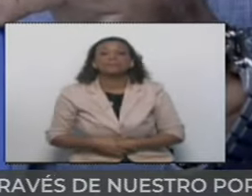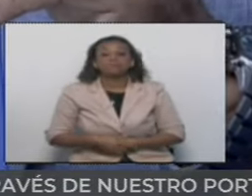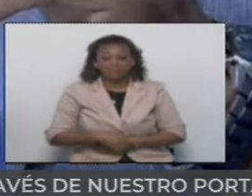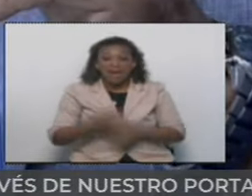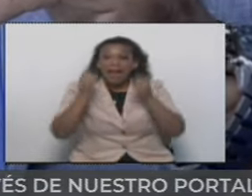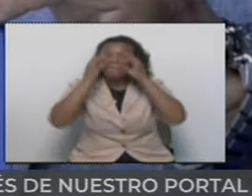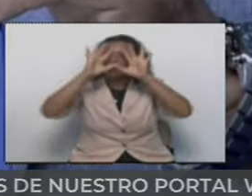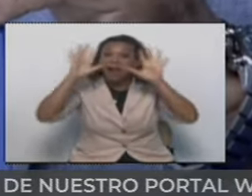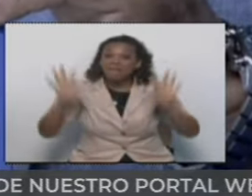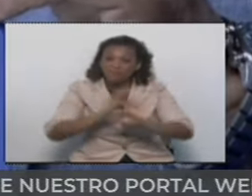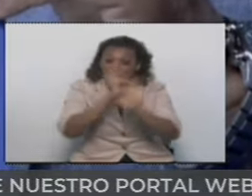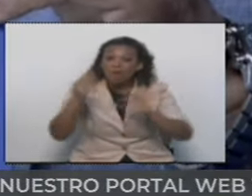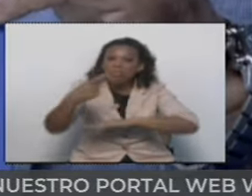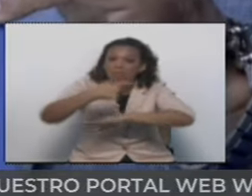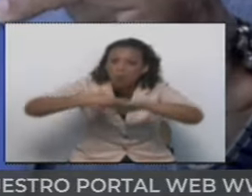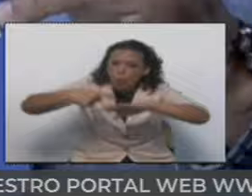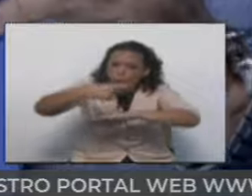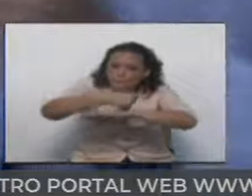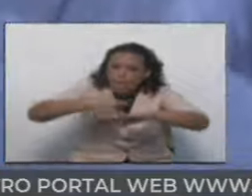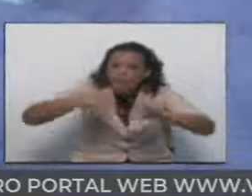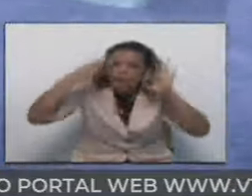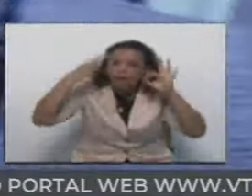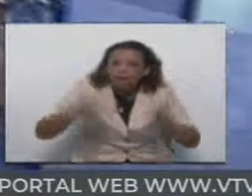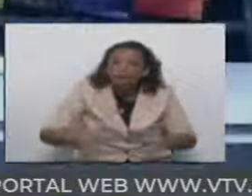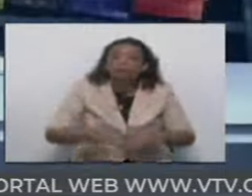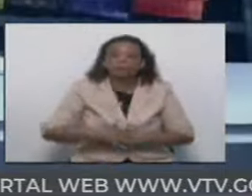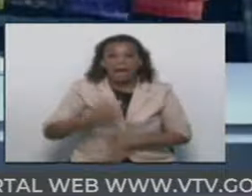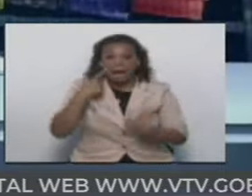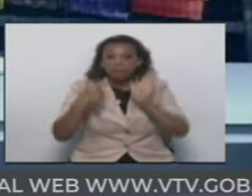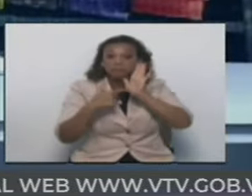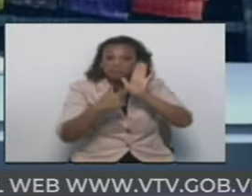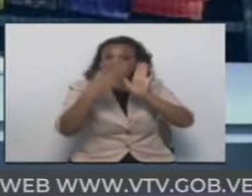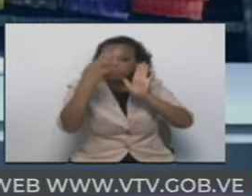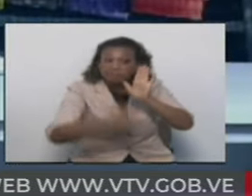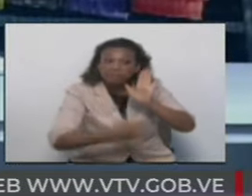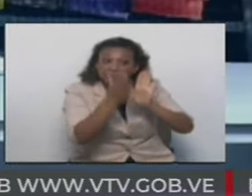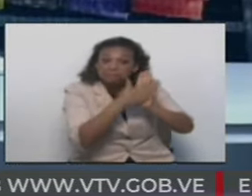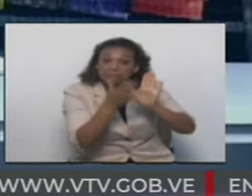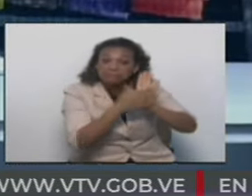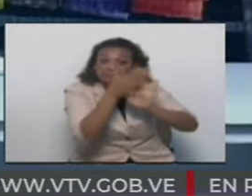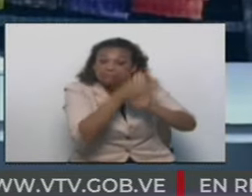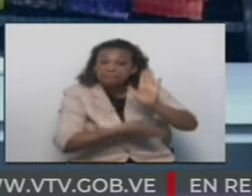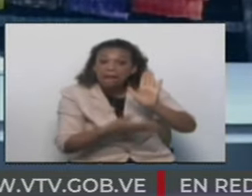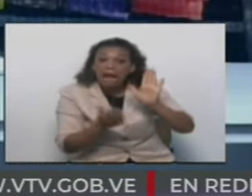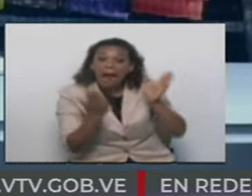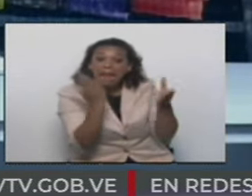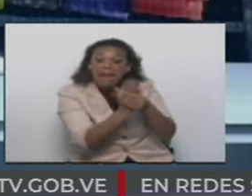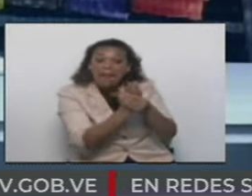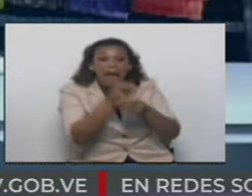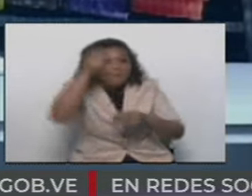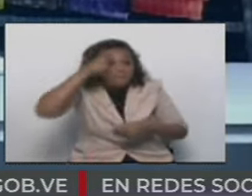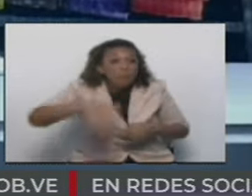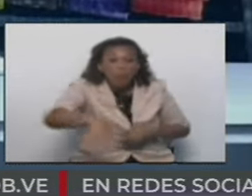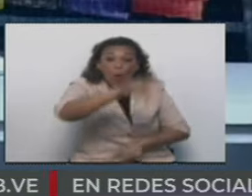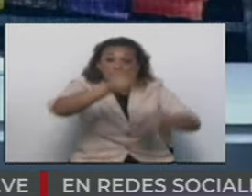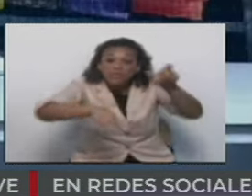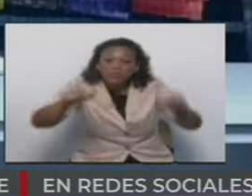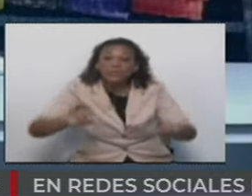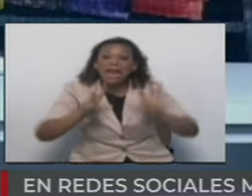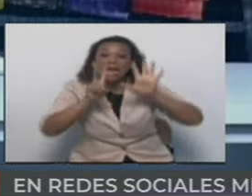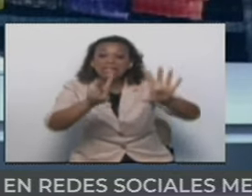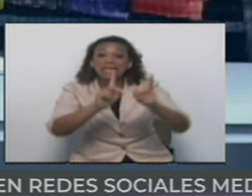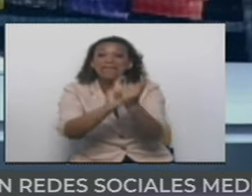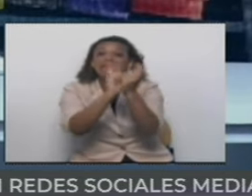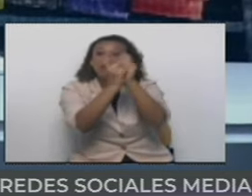La maravilla de la película. Aquí está el protagonista de la película, el pueblo de Venezuela, la 7T.